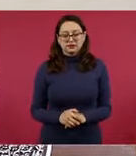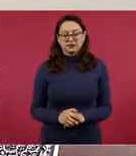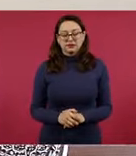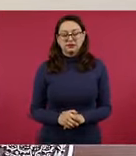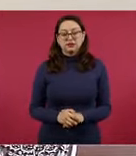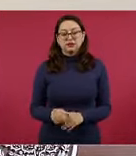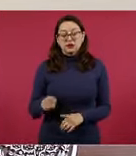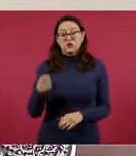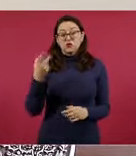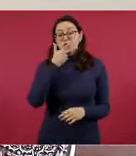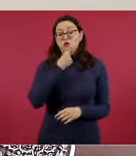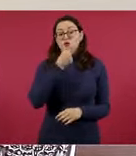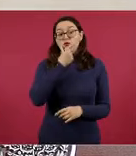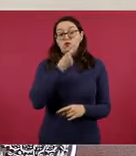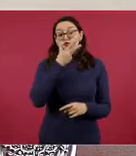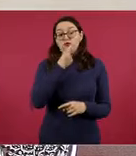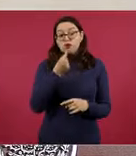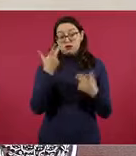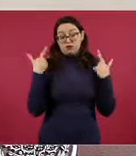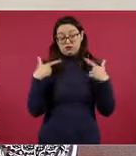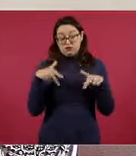ruso.